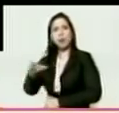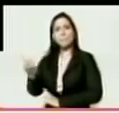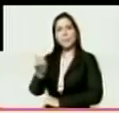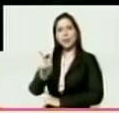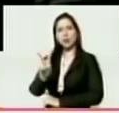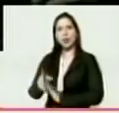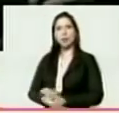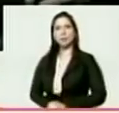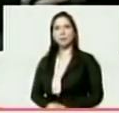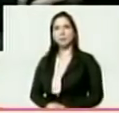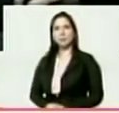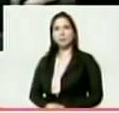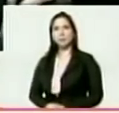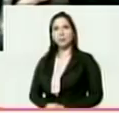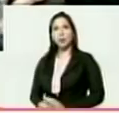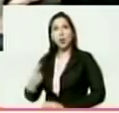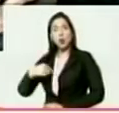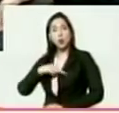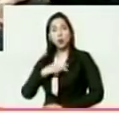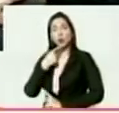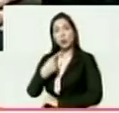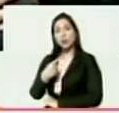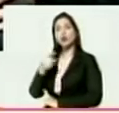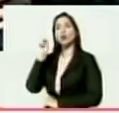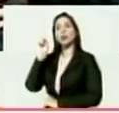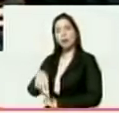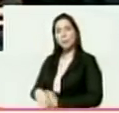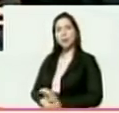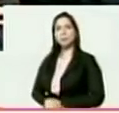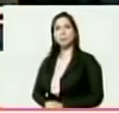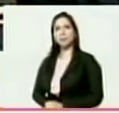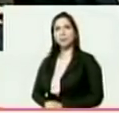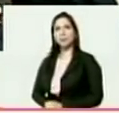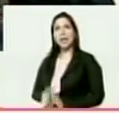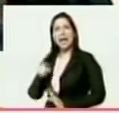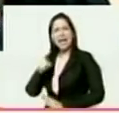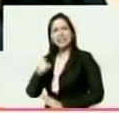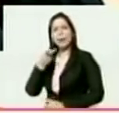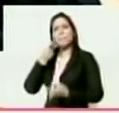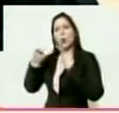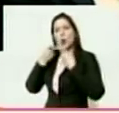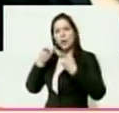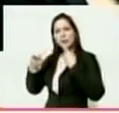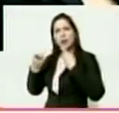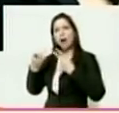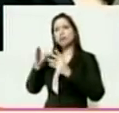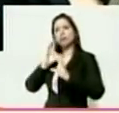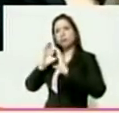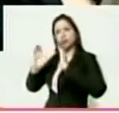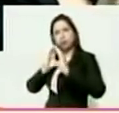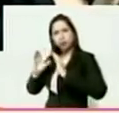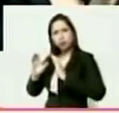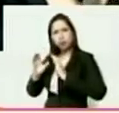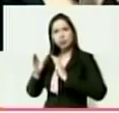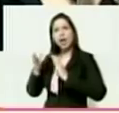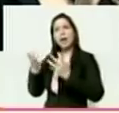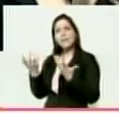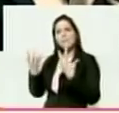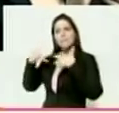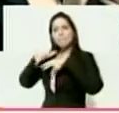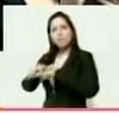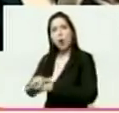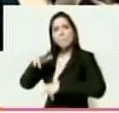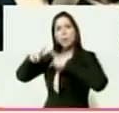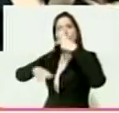pueblo venezolano. Hemos precisado igualmente que parte de esta política comunicacional está integrada en su programa